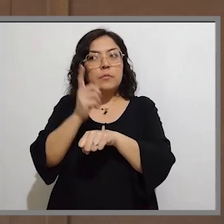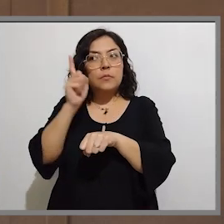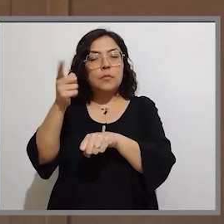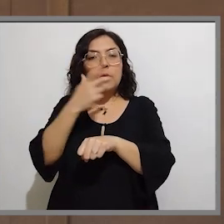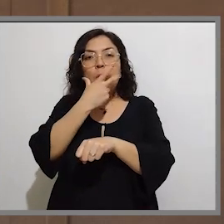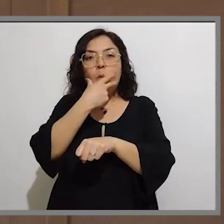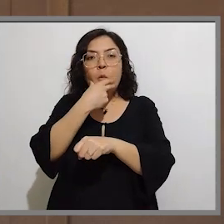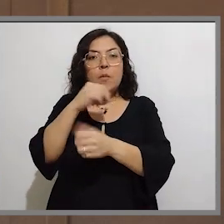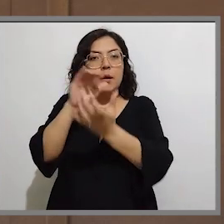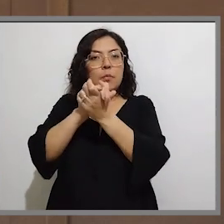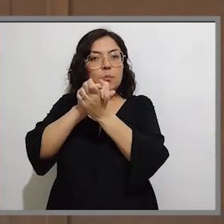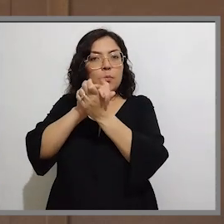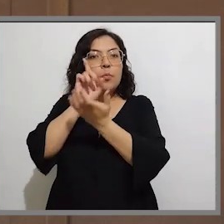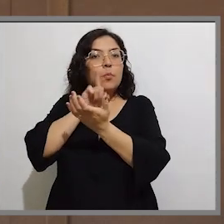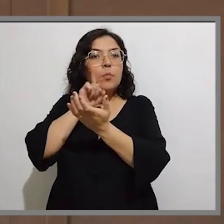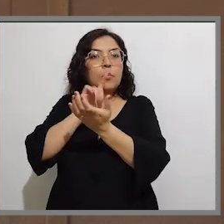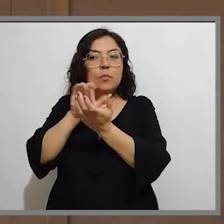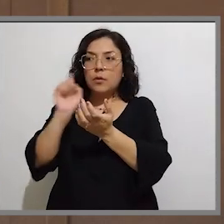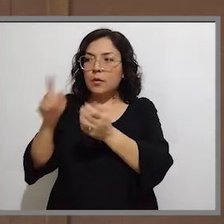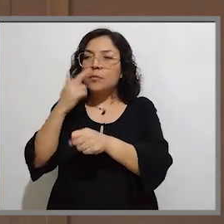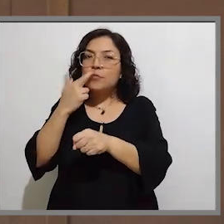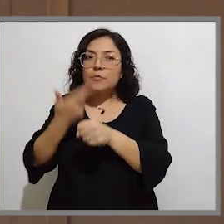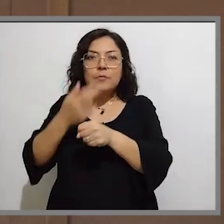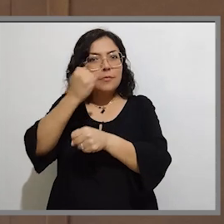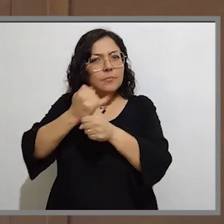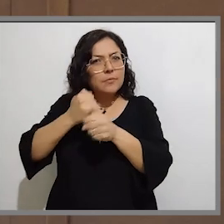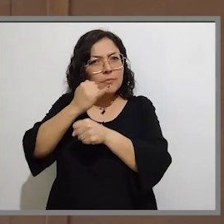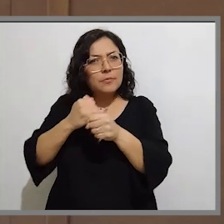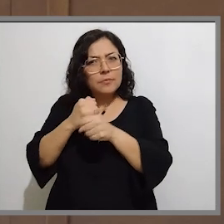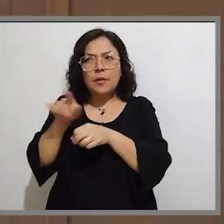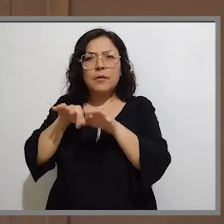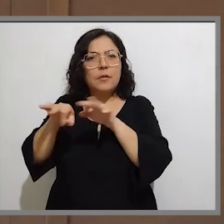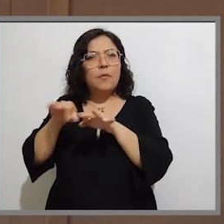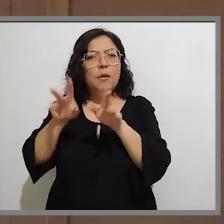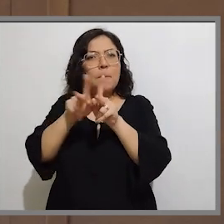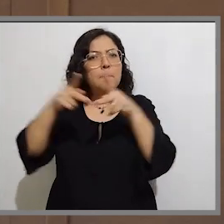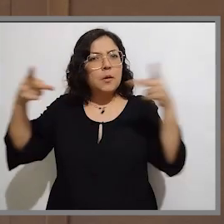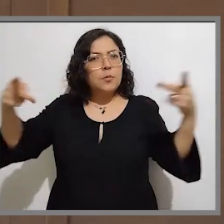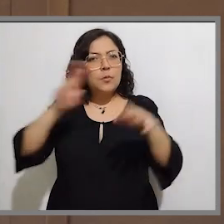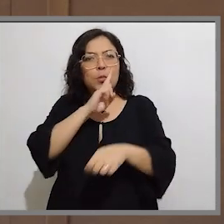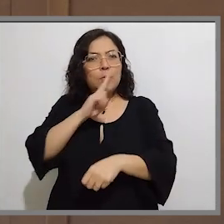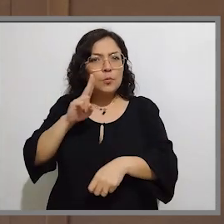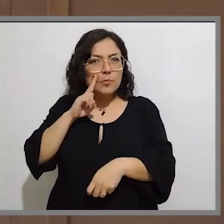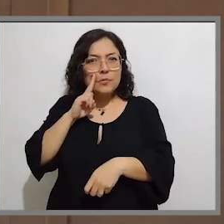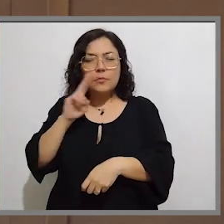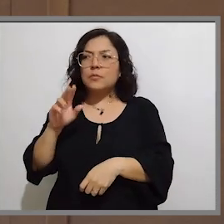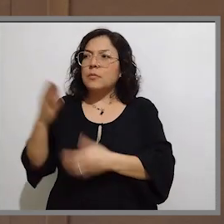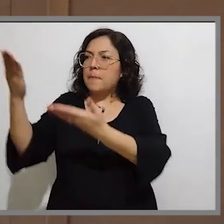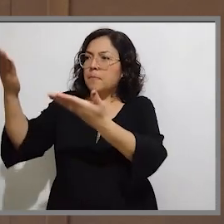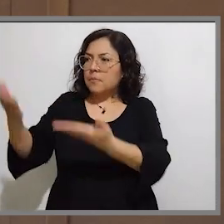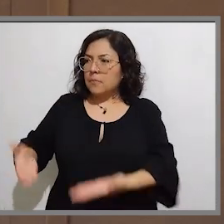de ese país, pero que tenía una formación como periodista y que de alguna suerte ella llega a este